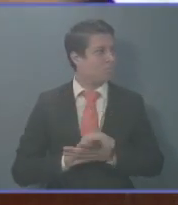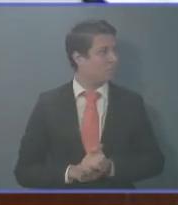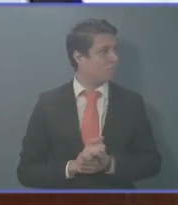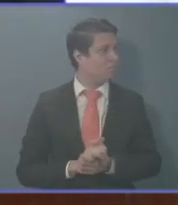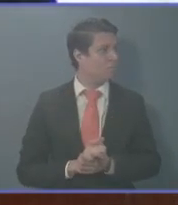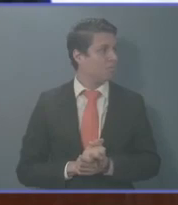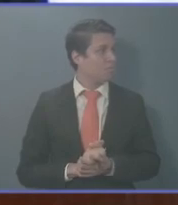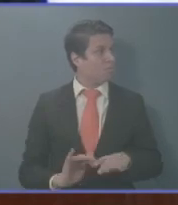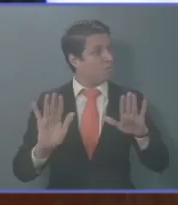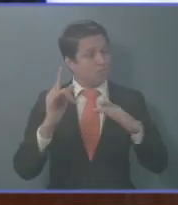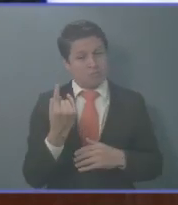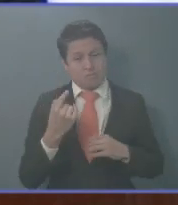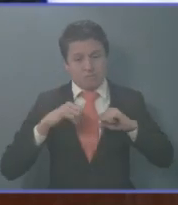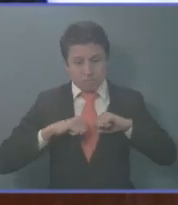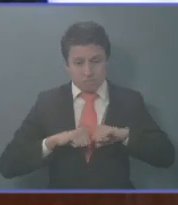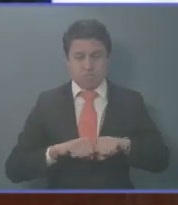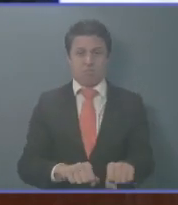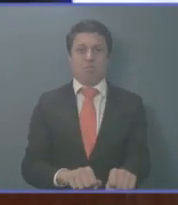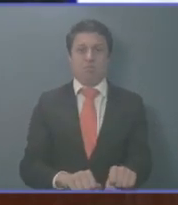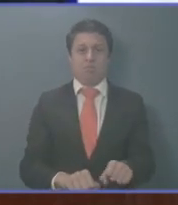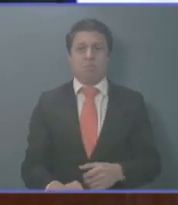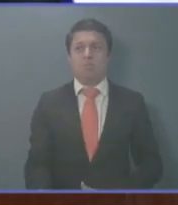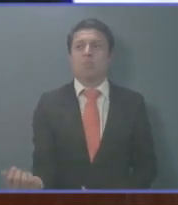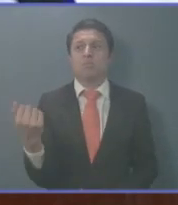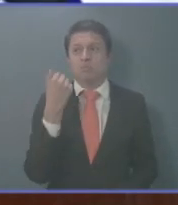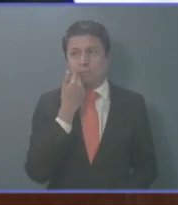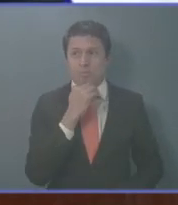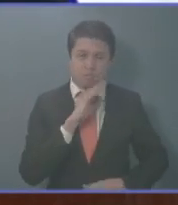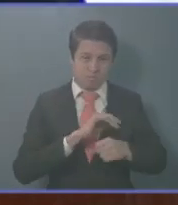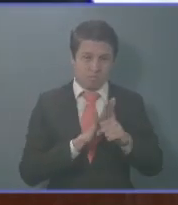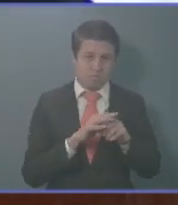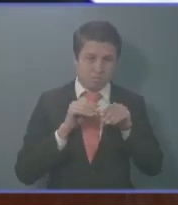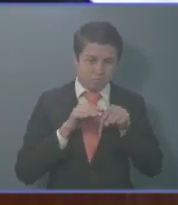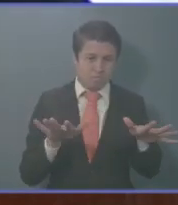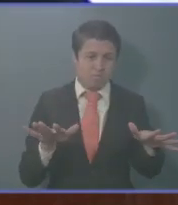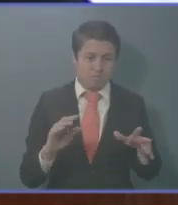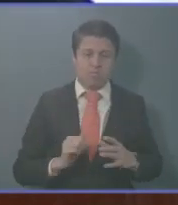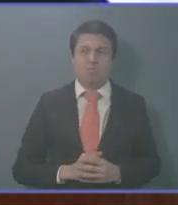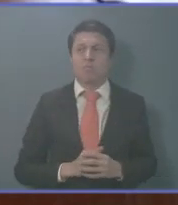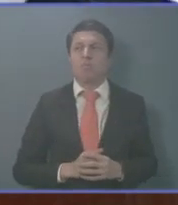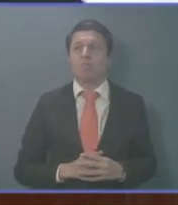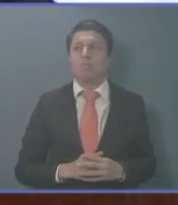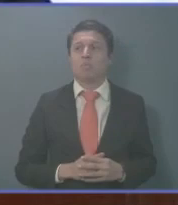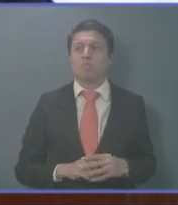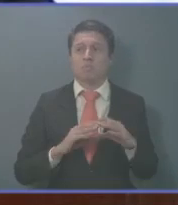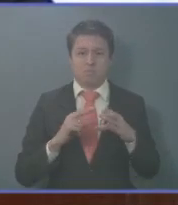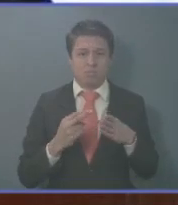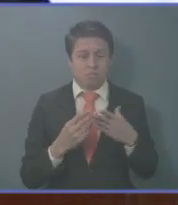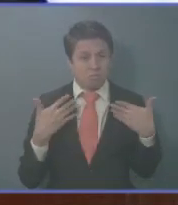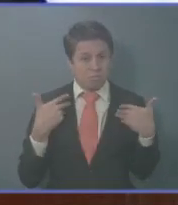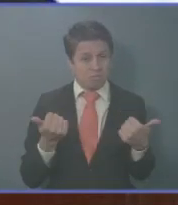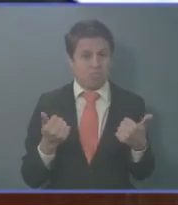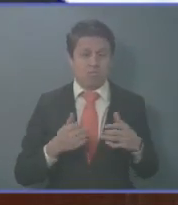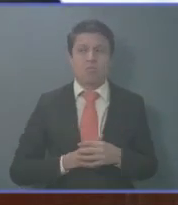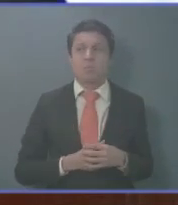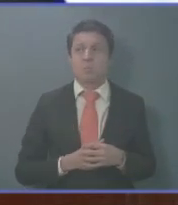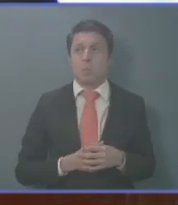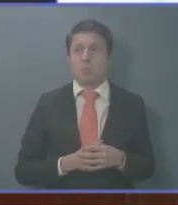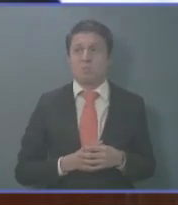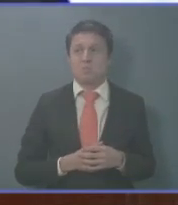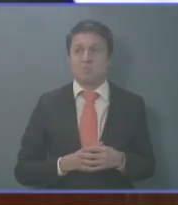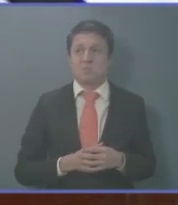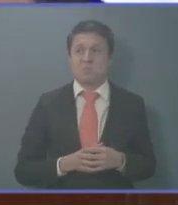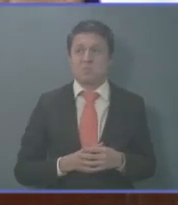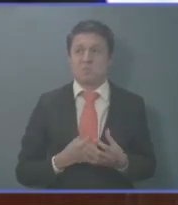Si falleciera por contagio un trabajador del sector salud, se le dé una